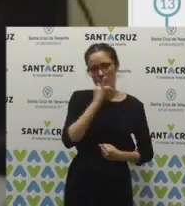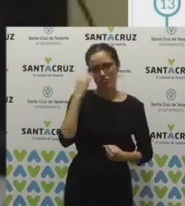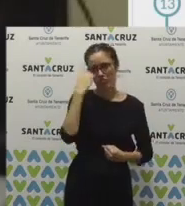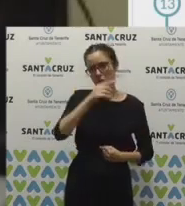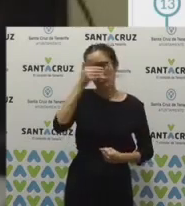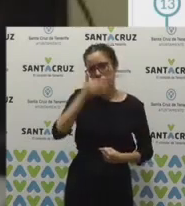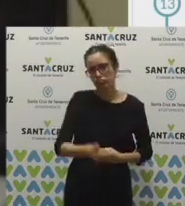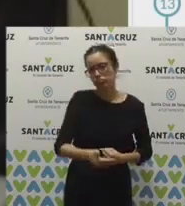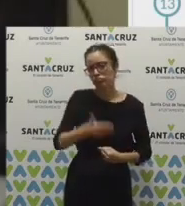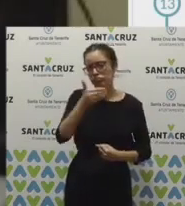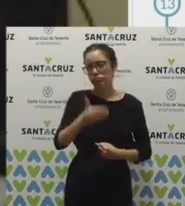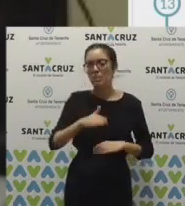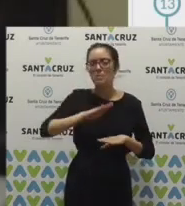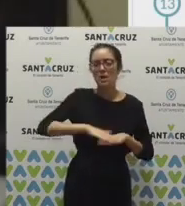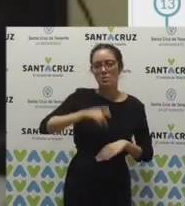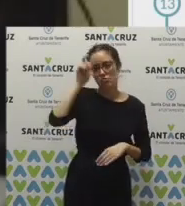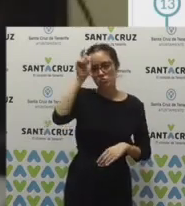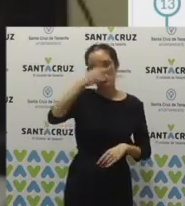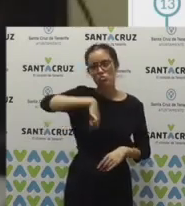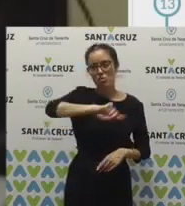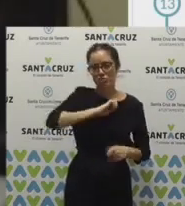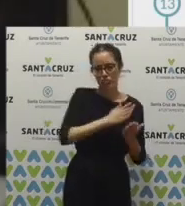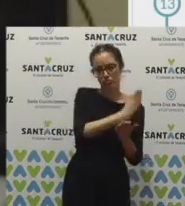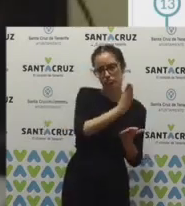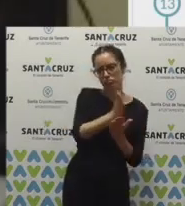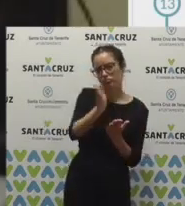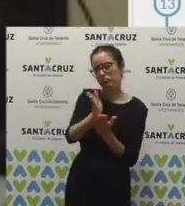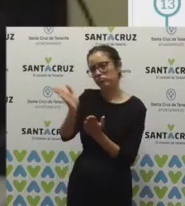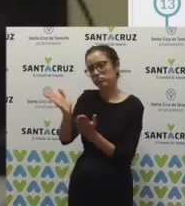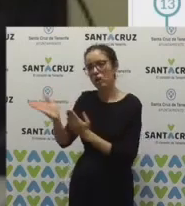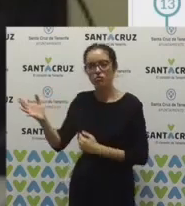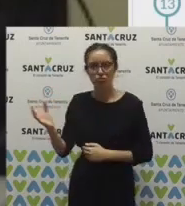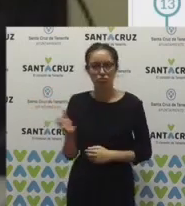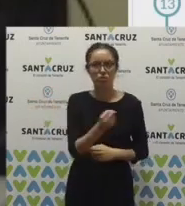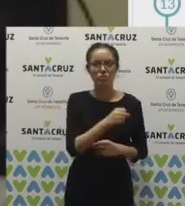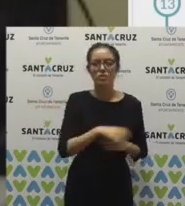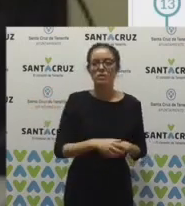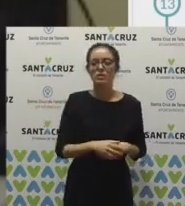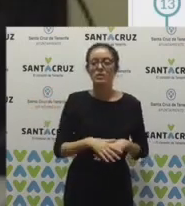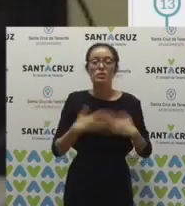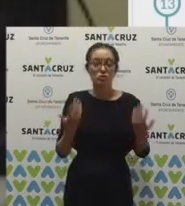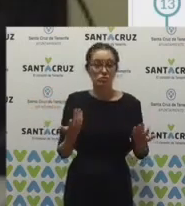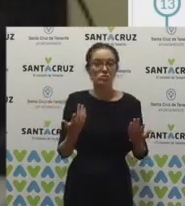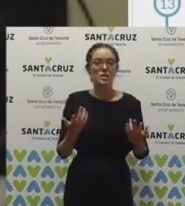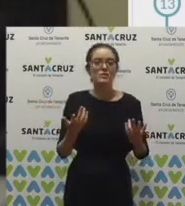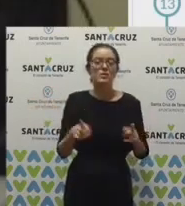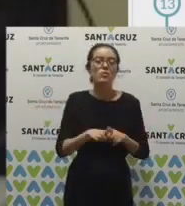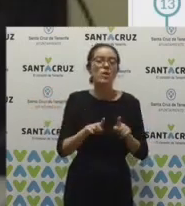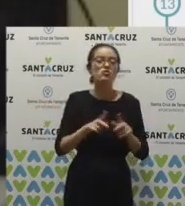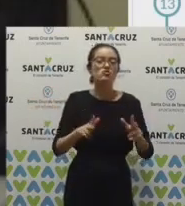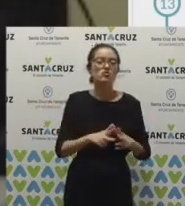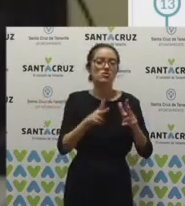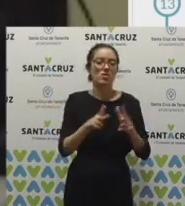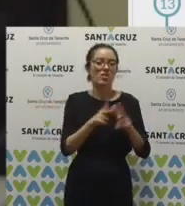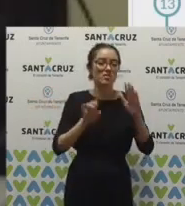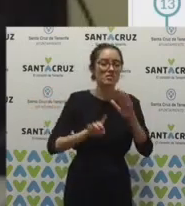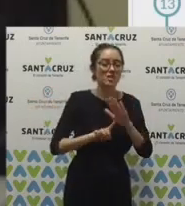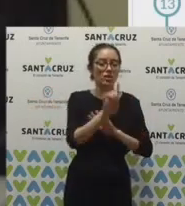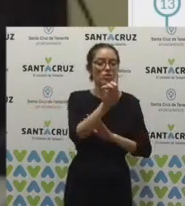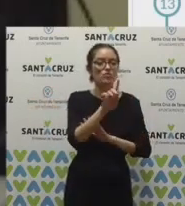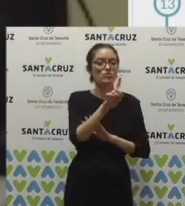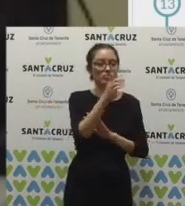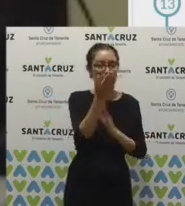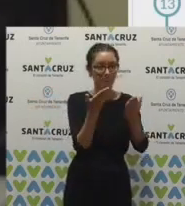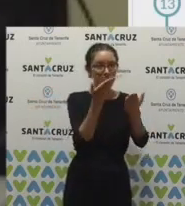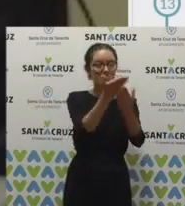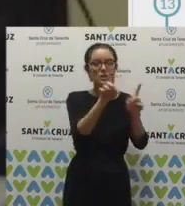municipio entonces su serpiente es por esta razón que se ha encargado a la sociedad de desarrollo la contratación de un estudio integral